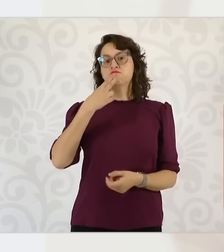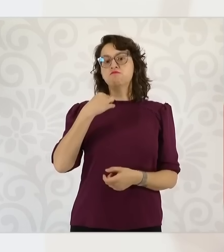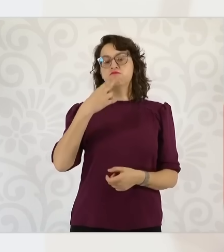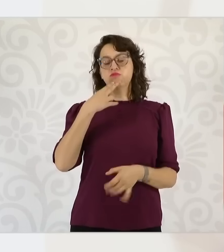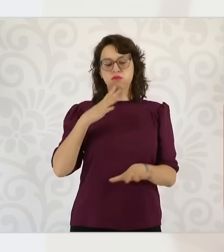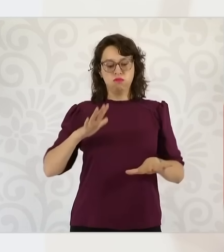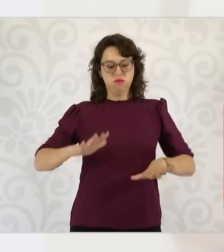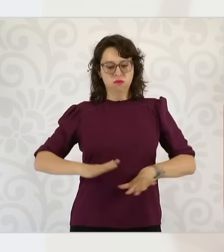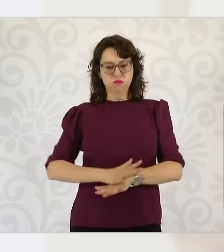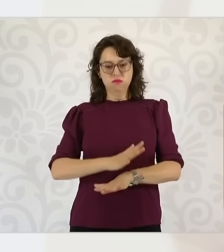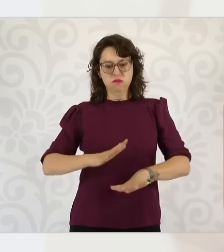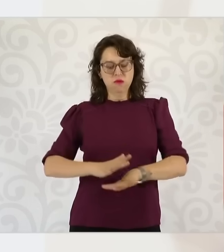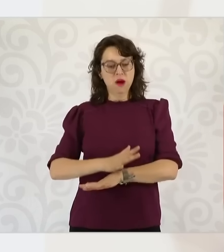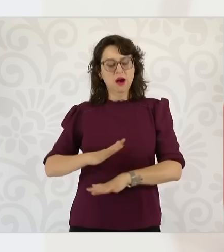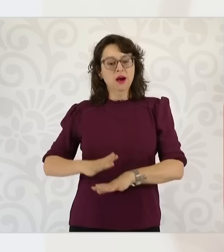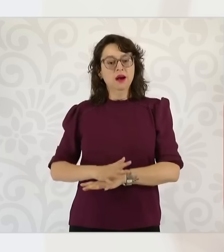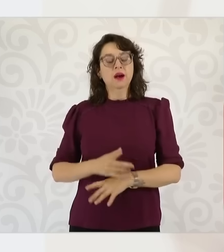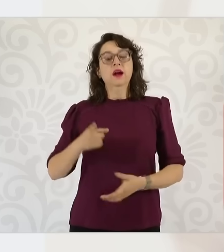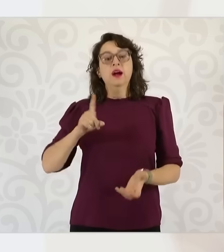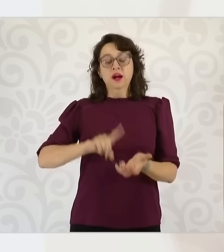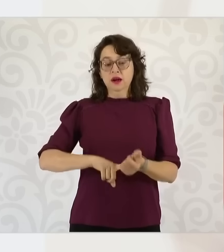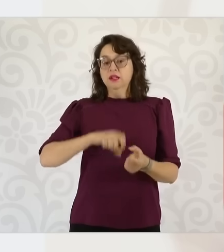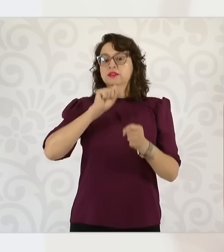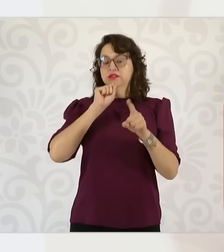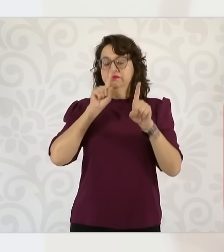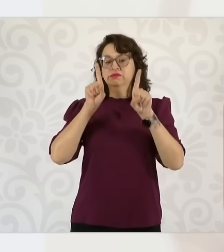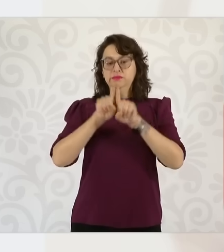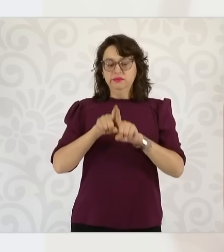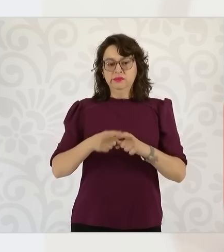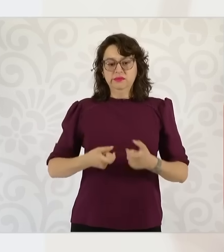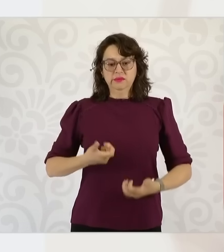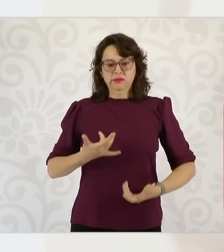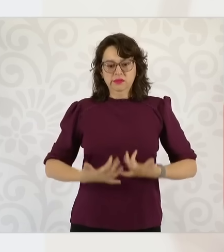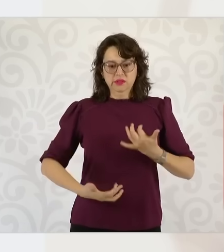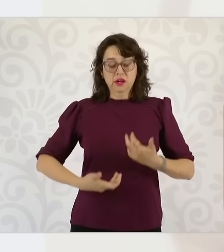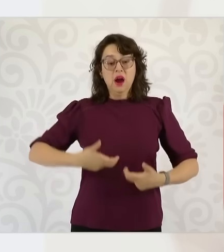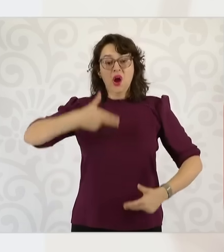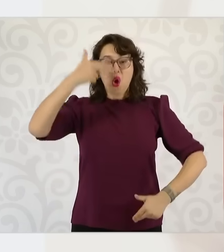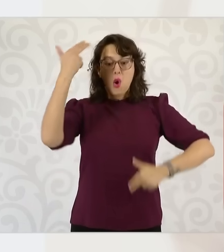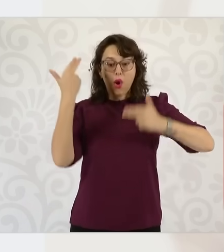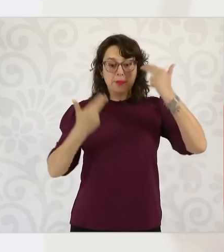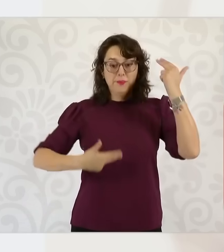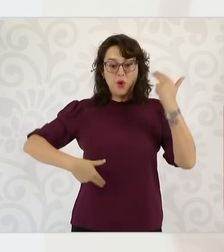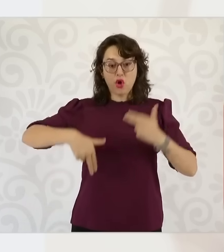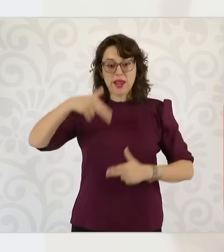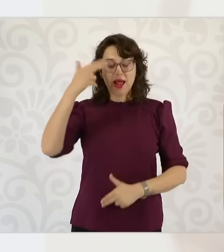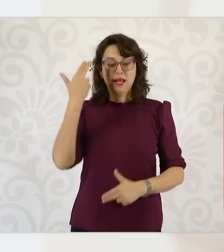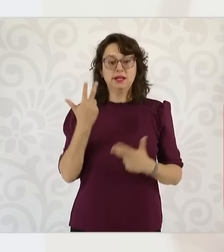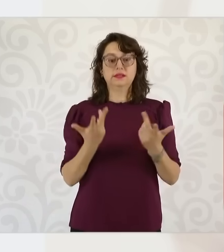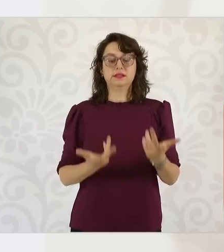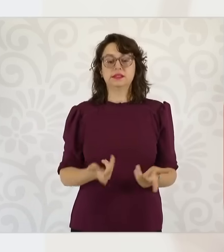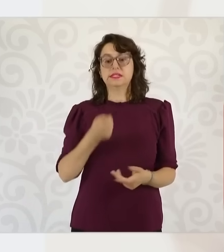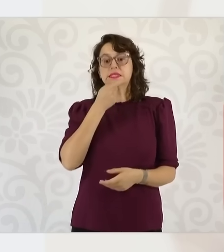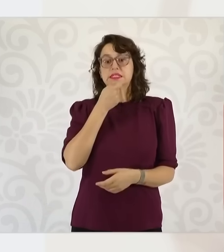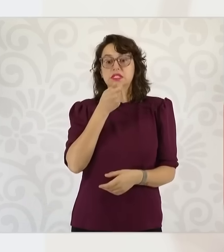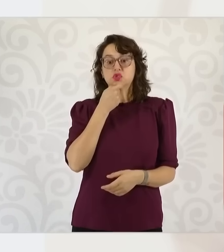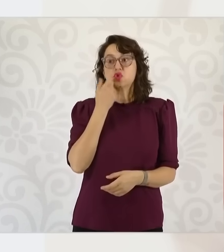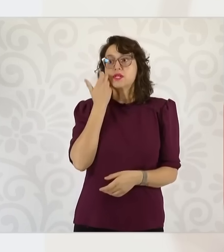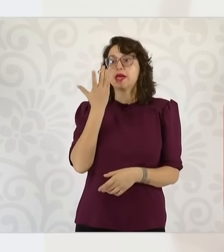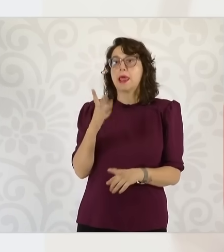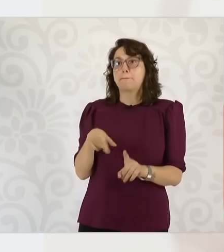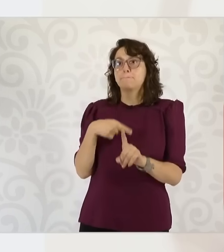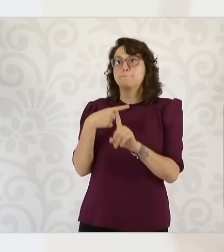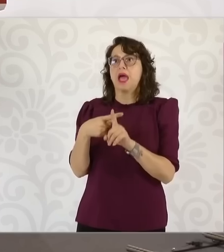y se liberan también distintos estímulos hormonales que hacen que los niños quieran tener más